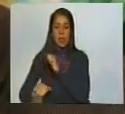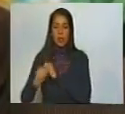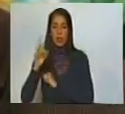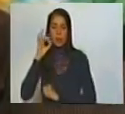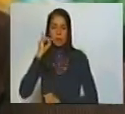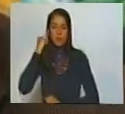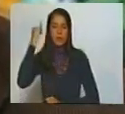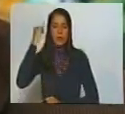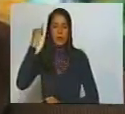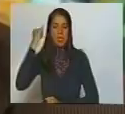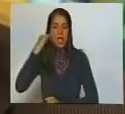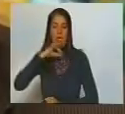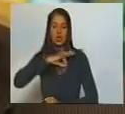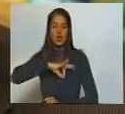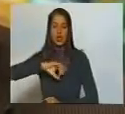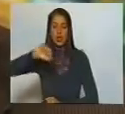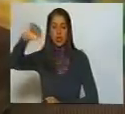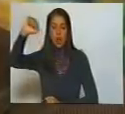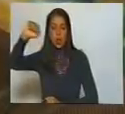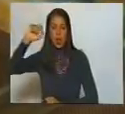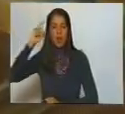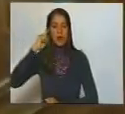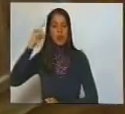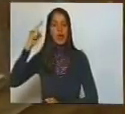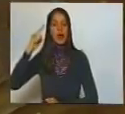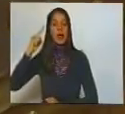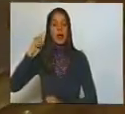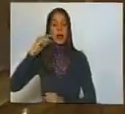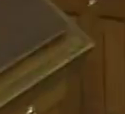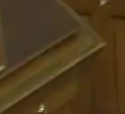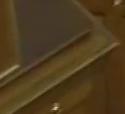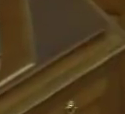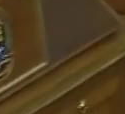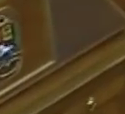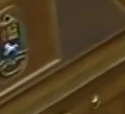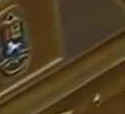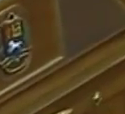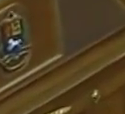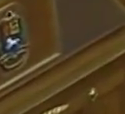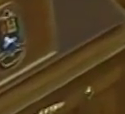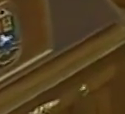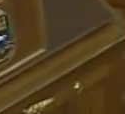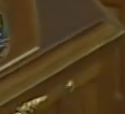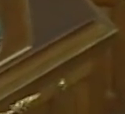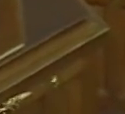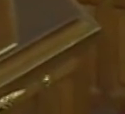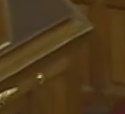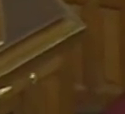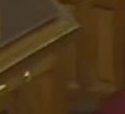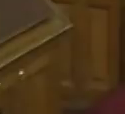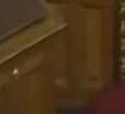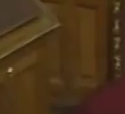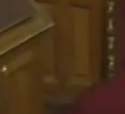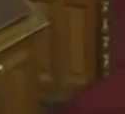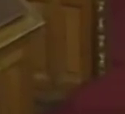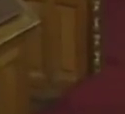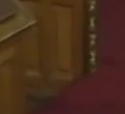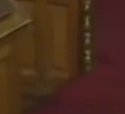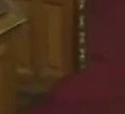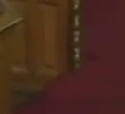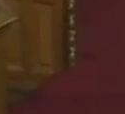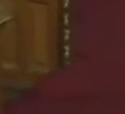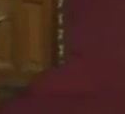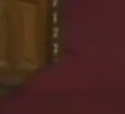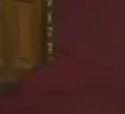del socialismo. De tal manera que la idea de la independencia con Rivas y Bolívar y la idea del socialismo con José Pío